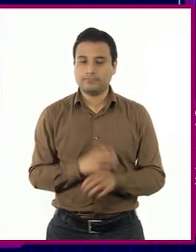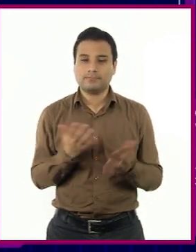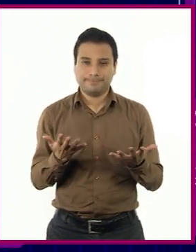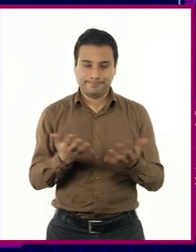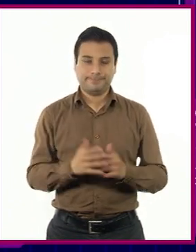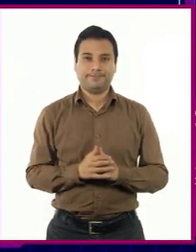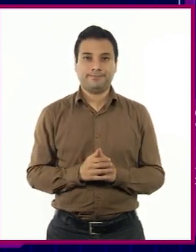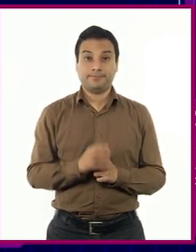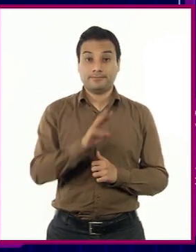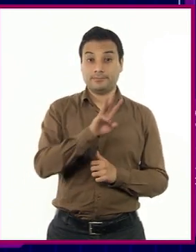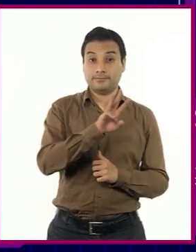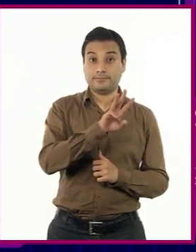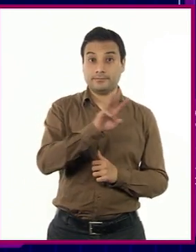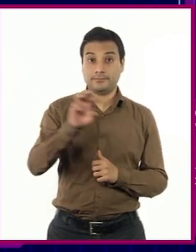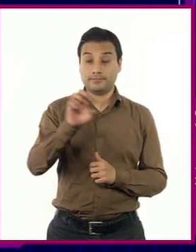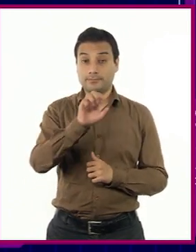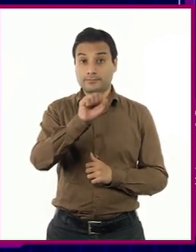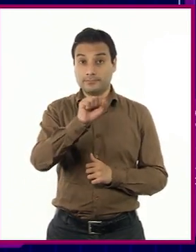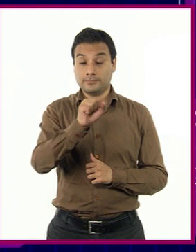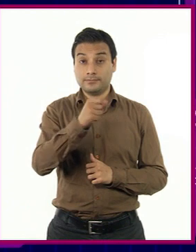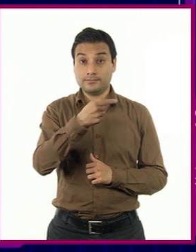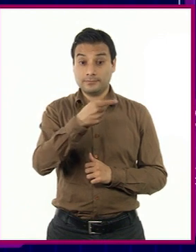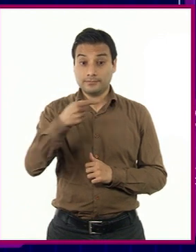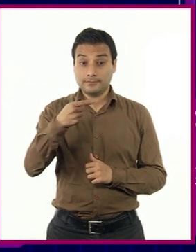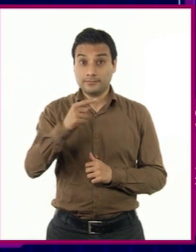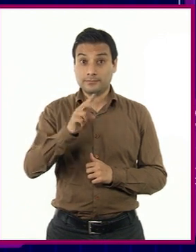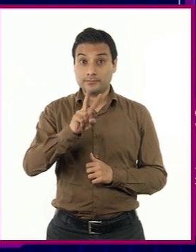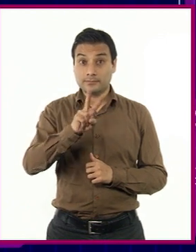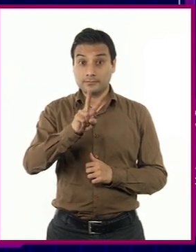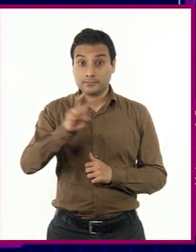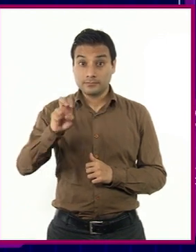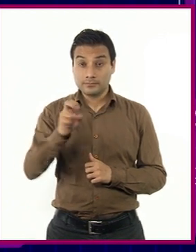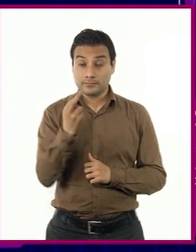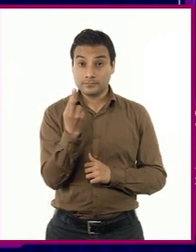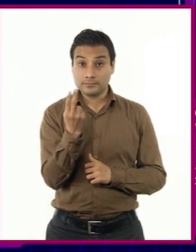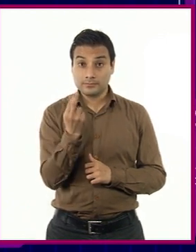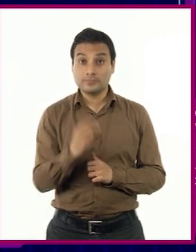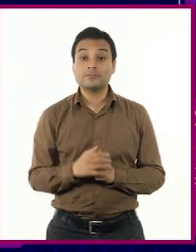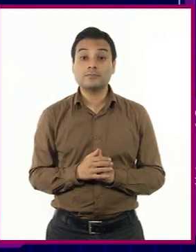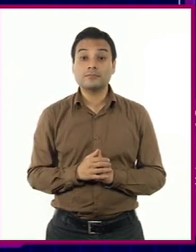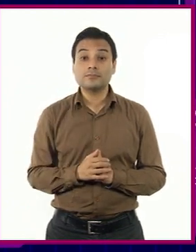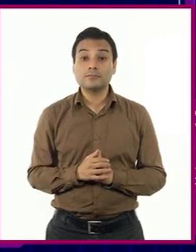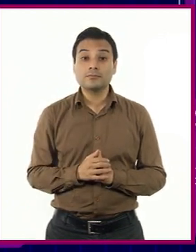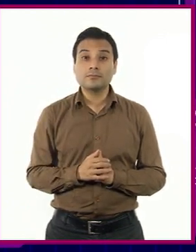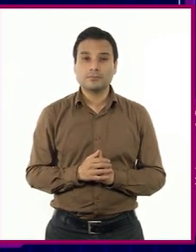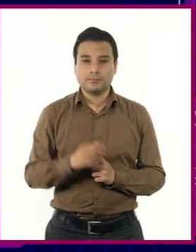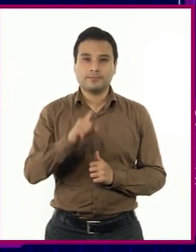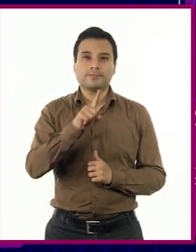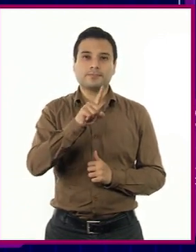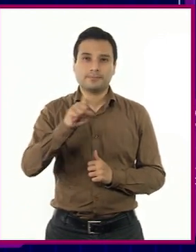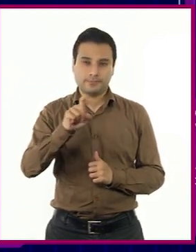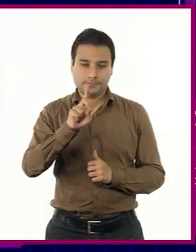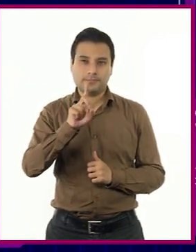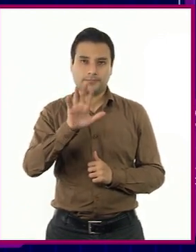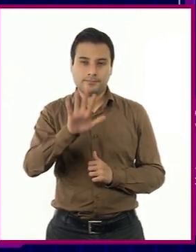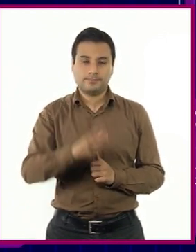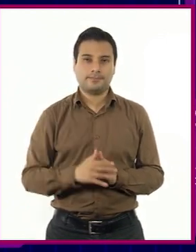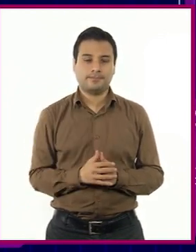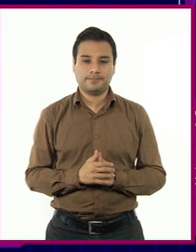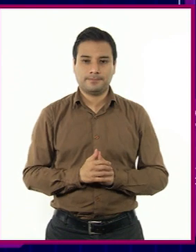Entonces, 360 grados menos 225 grados es igual a 135